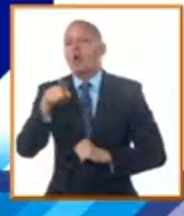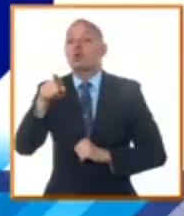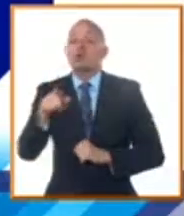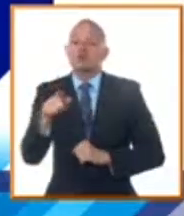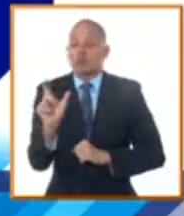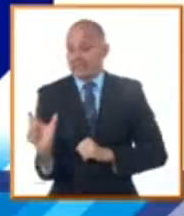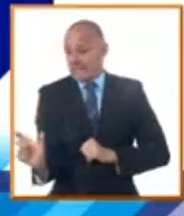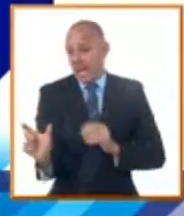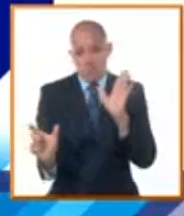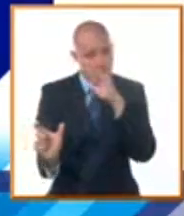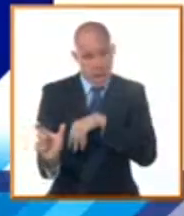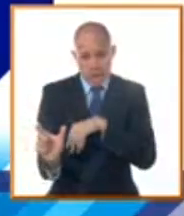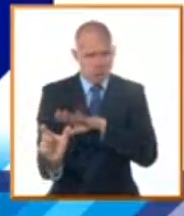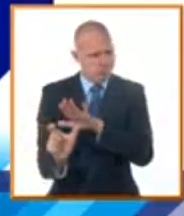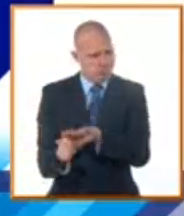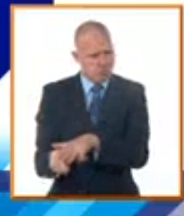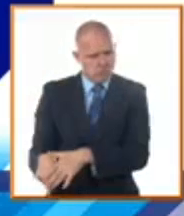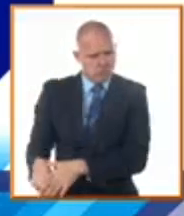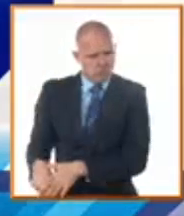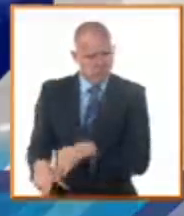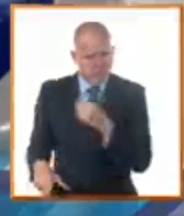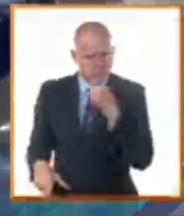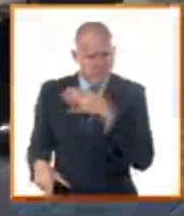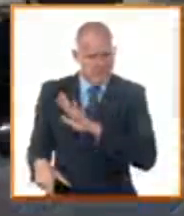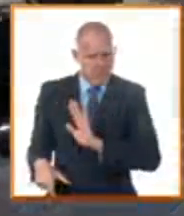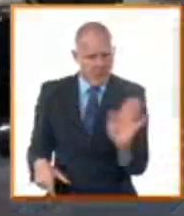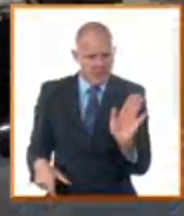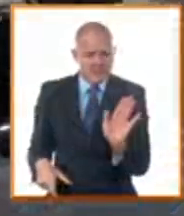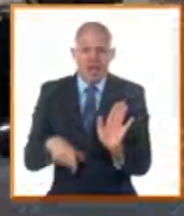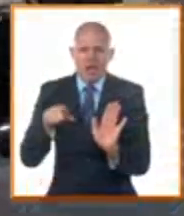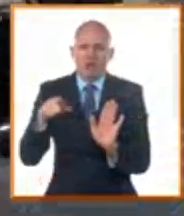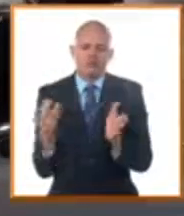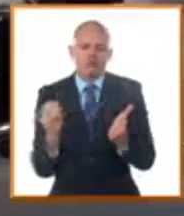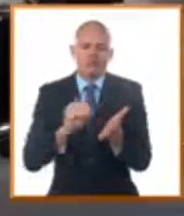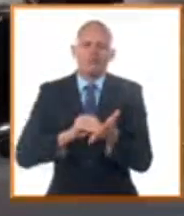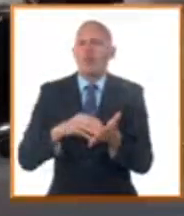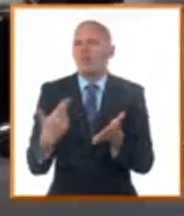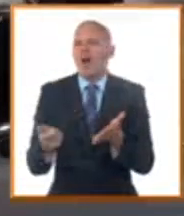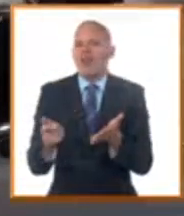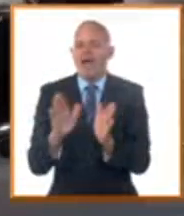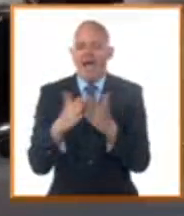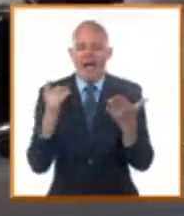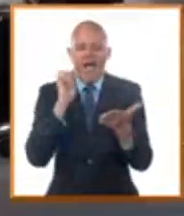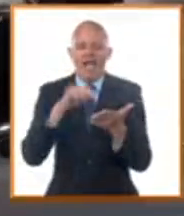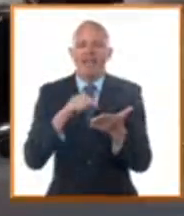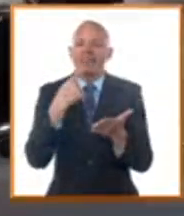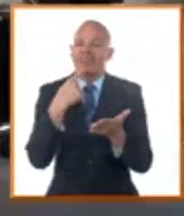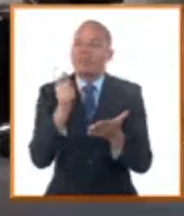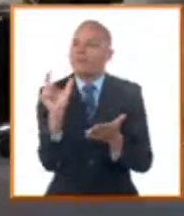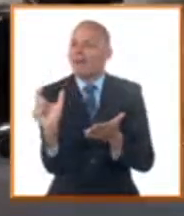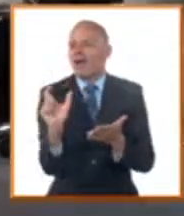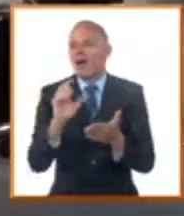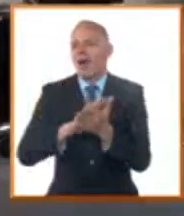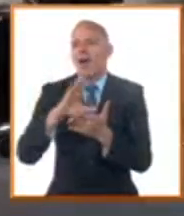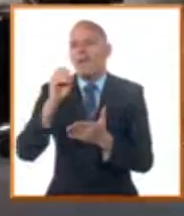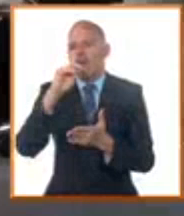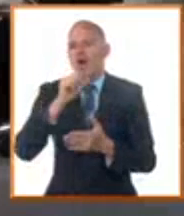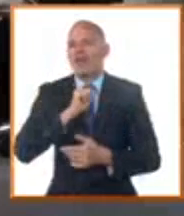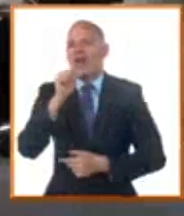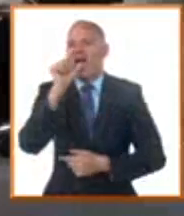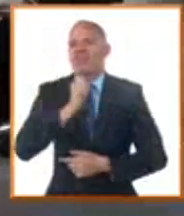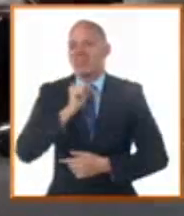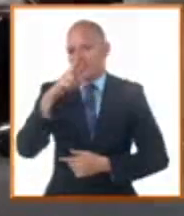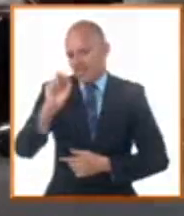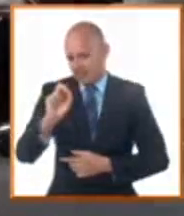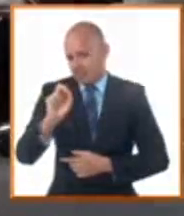registra. En el registro únicamente necesita dos datos: el carnet de identidad y el PIN que usted va a predeterminar